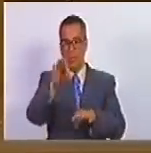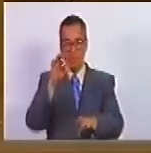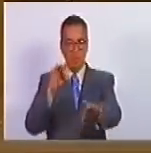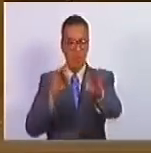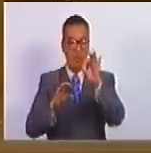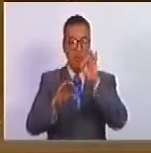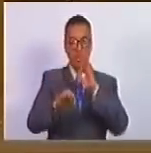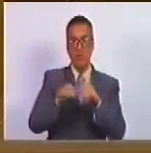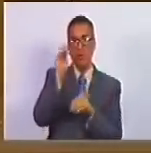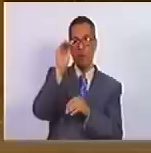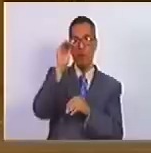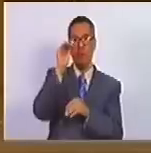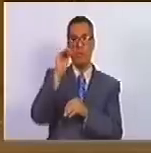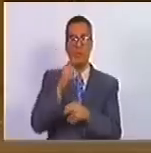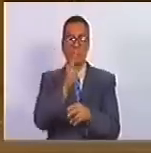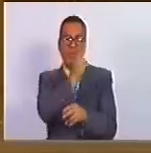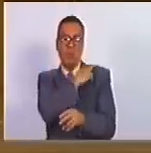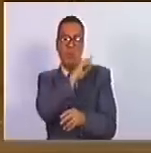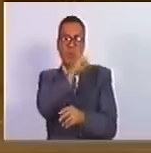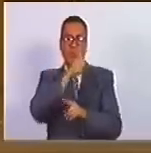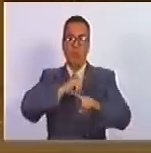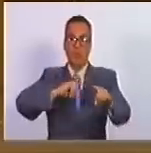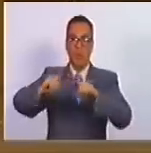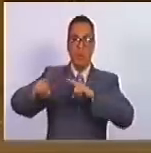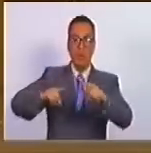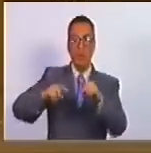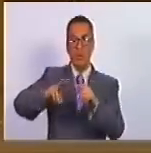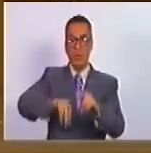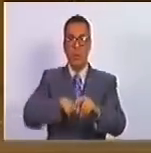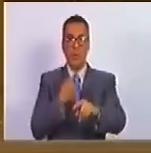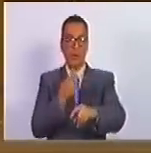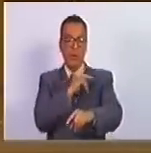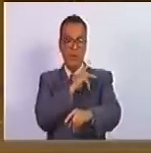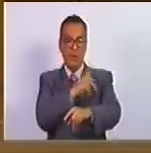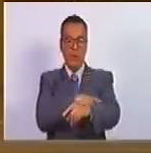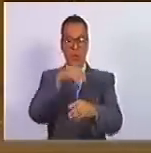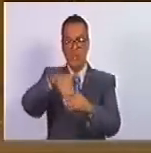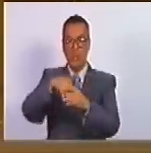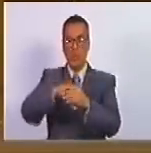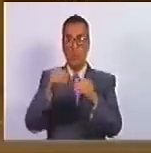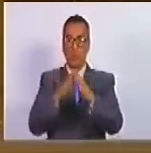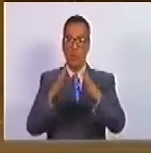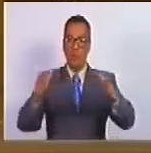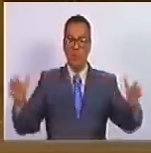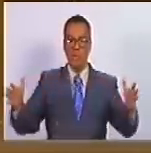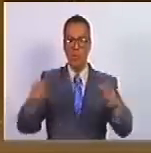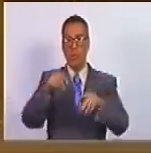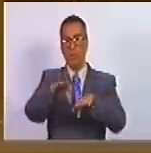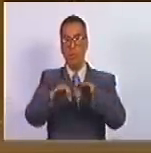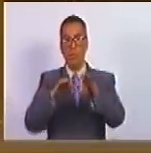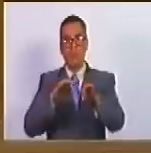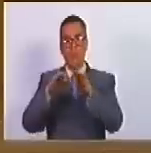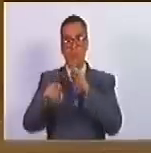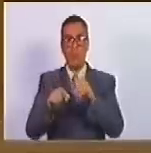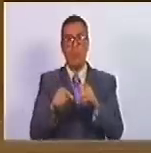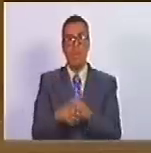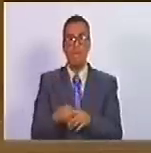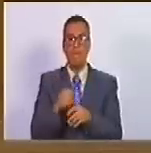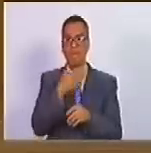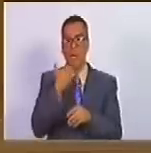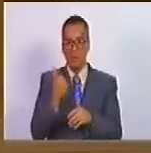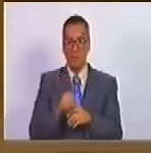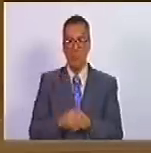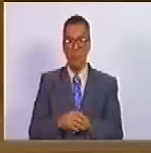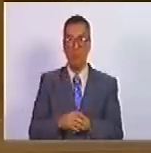a los futuros rectores y rectoras del Poder Electoral sea un universo mucho más grande y la escogencia sea mucho